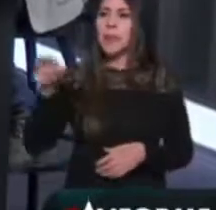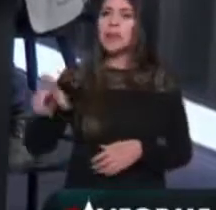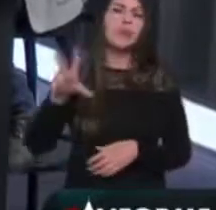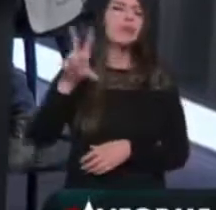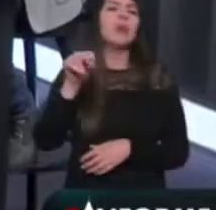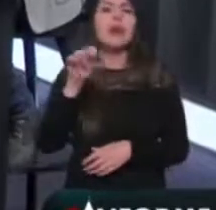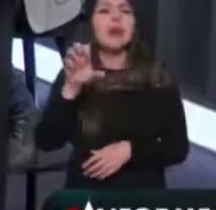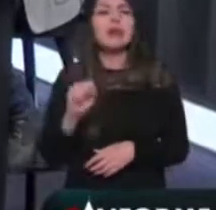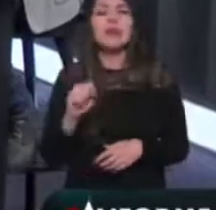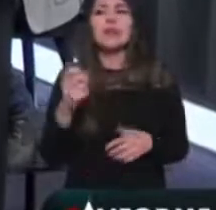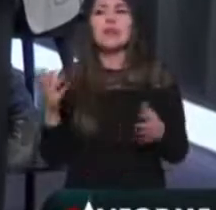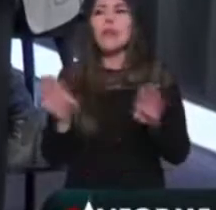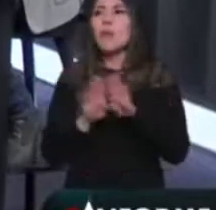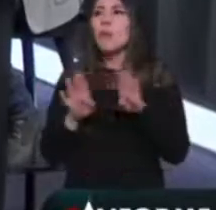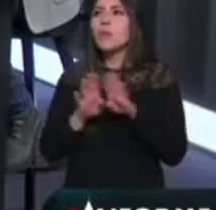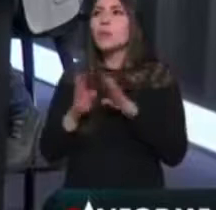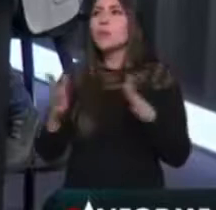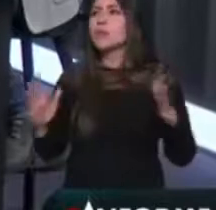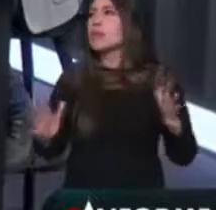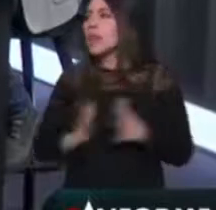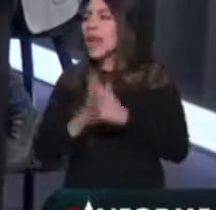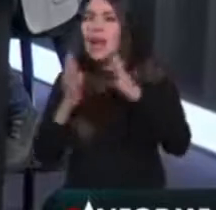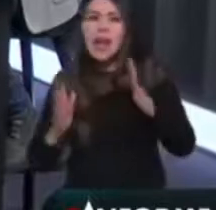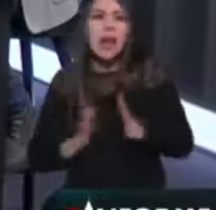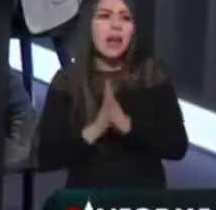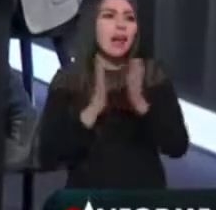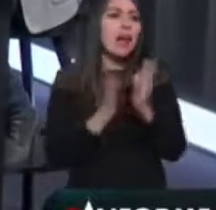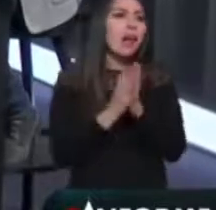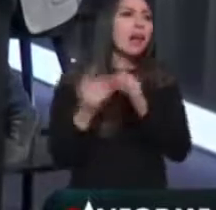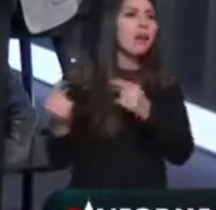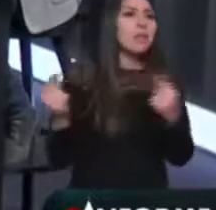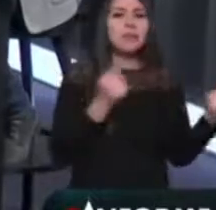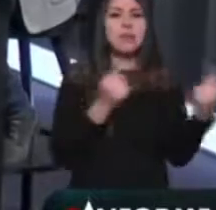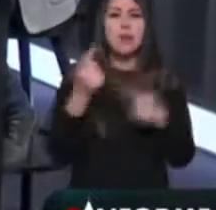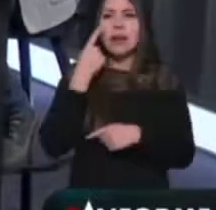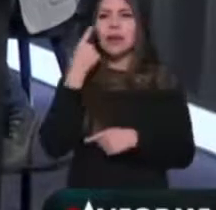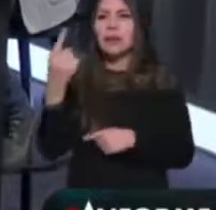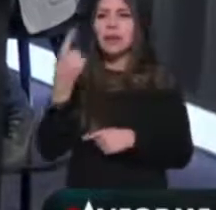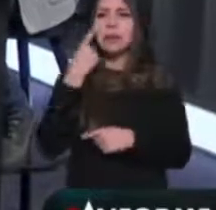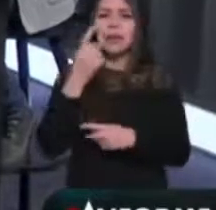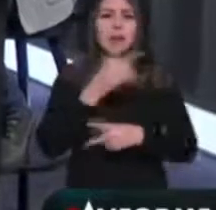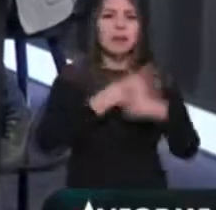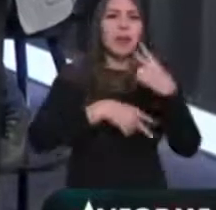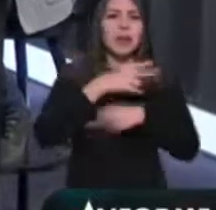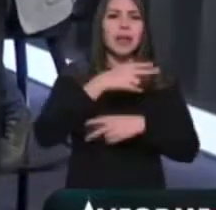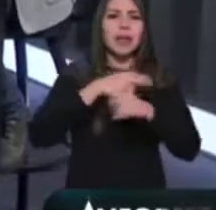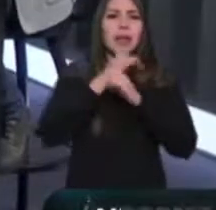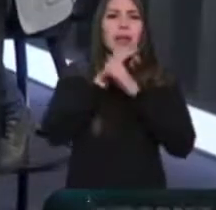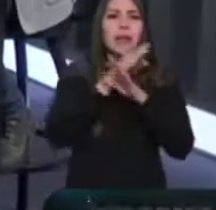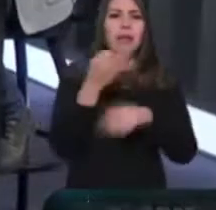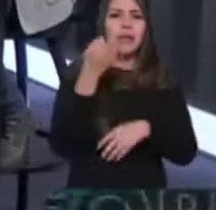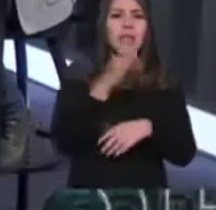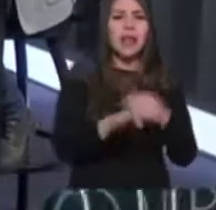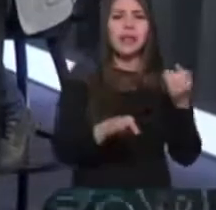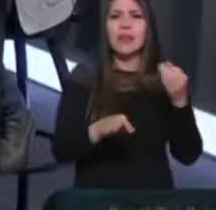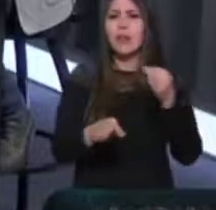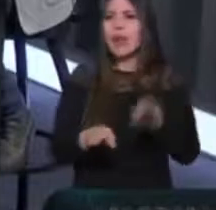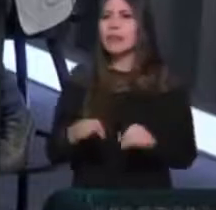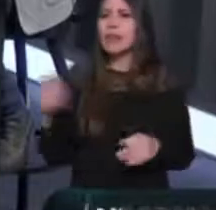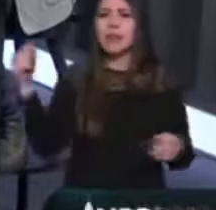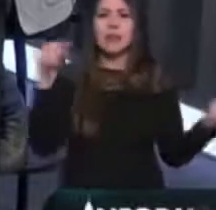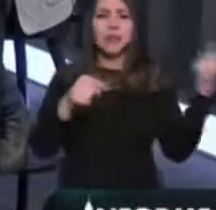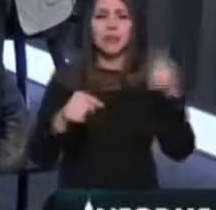en donde veamos infodemias que surgen de todos lados y en todas direcciones. Hay claramente